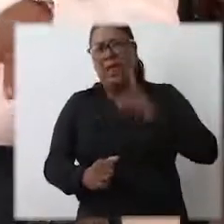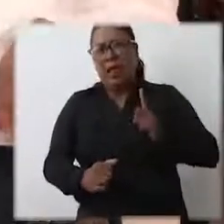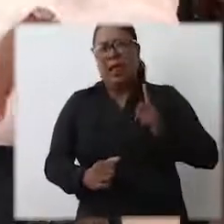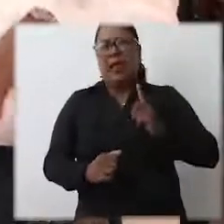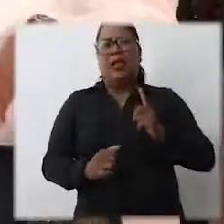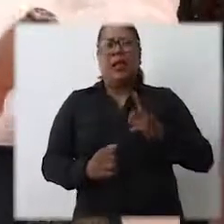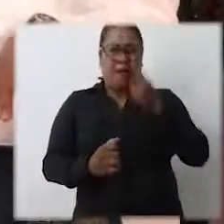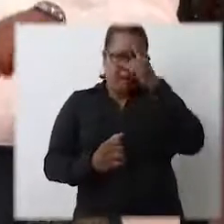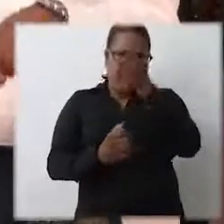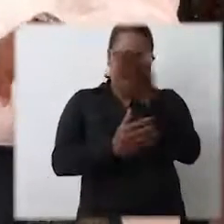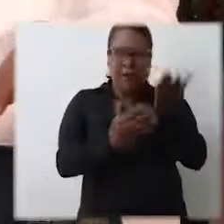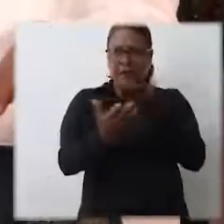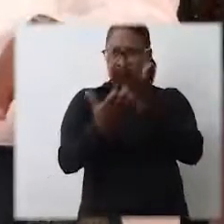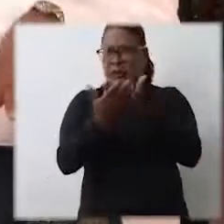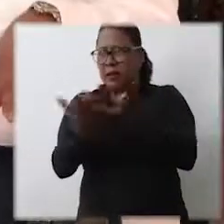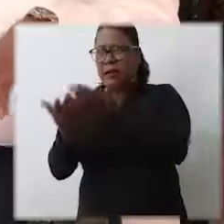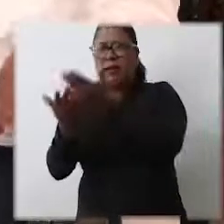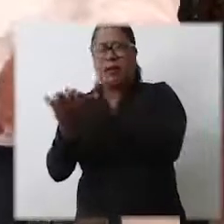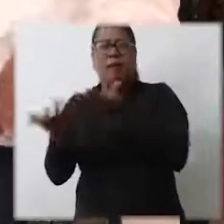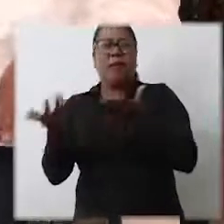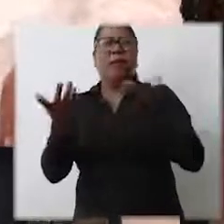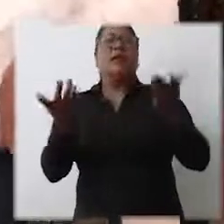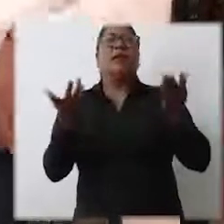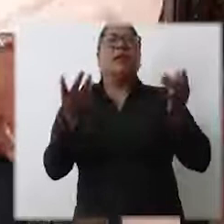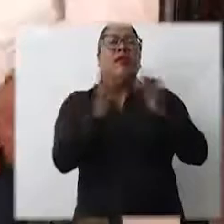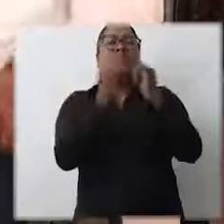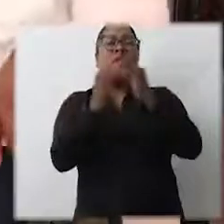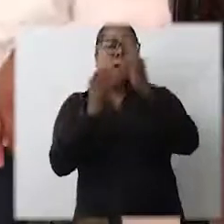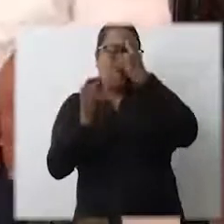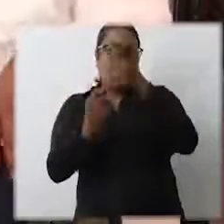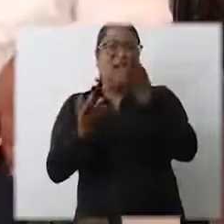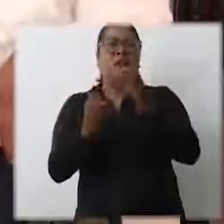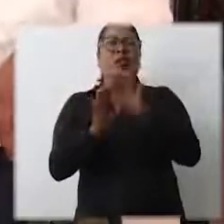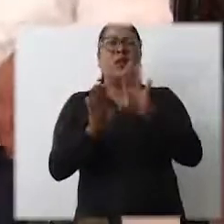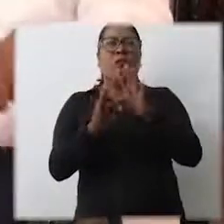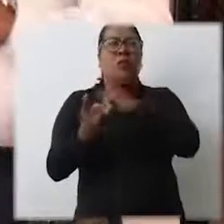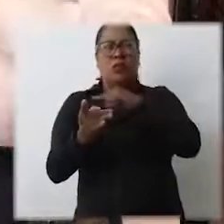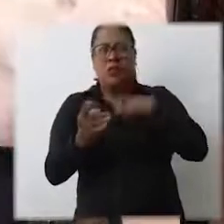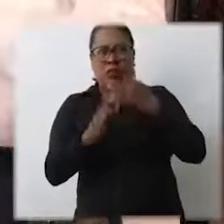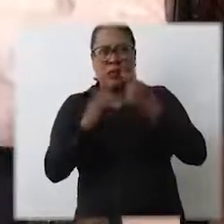no solo es necesario conocerlas, sino difundirlas,